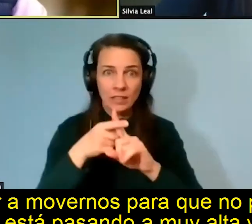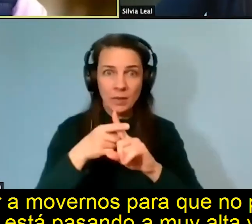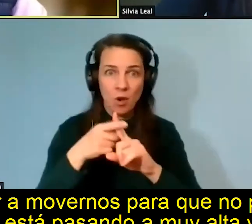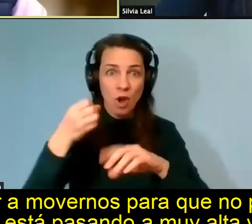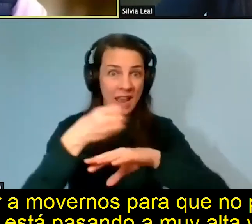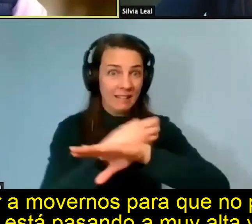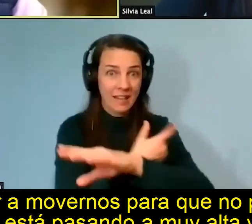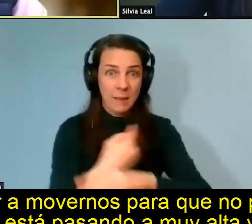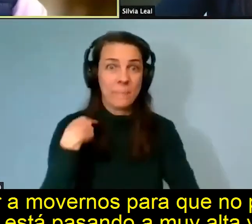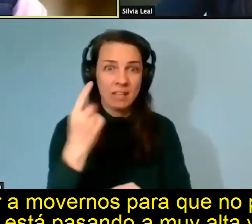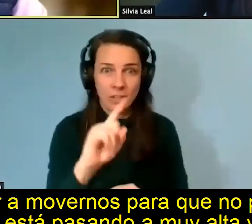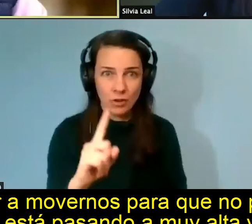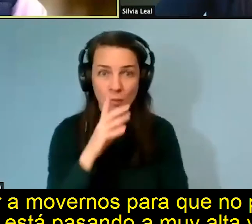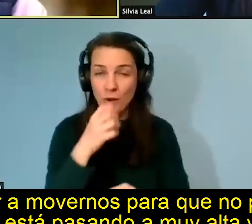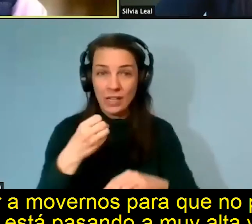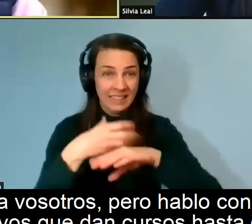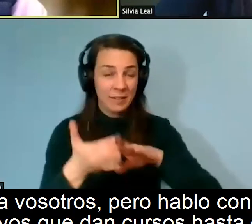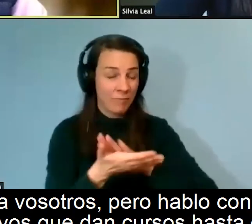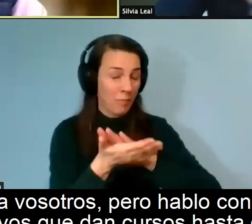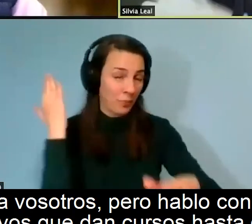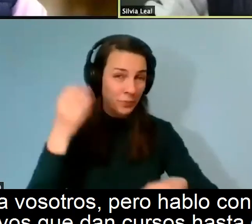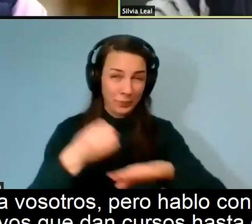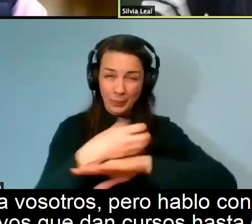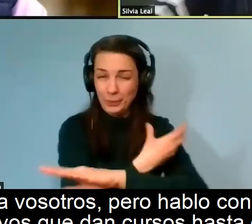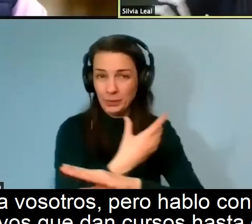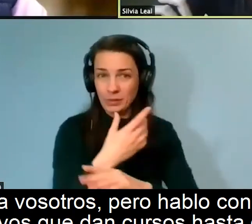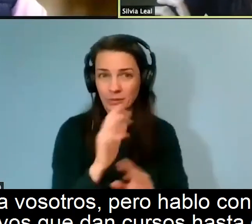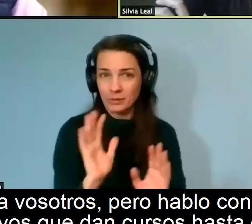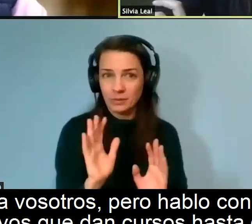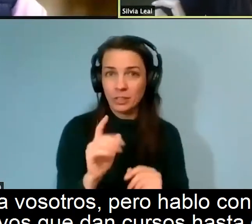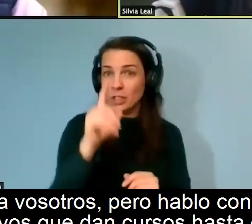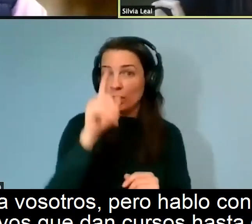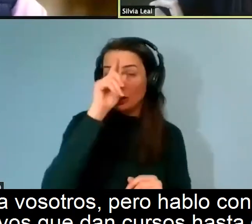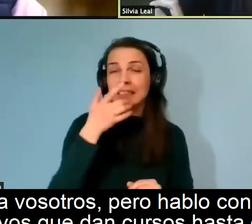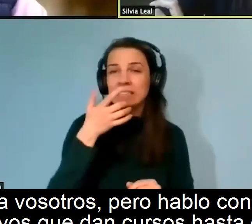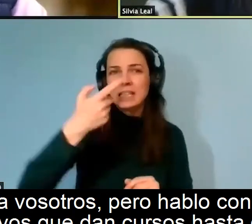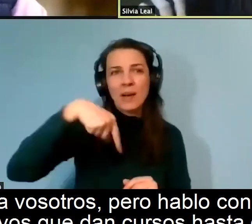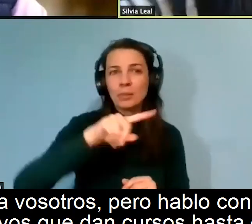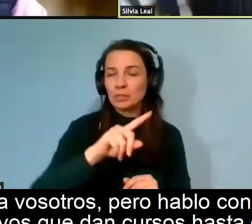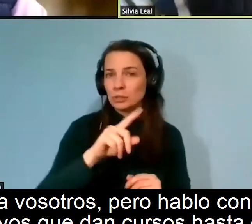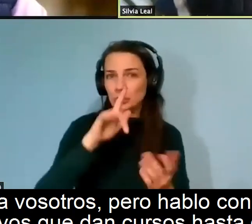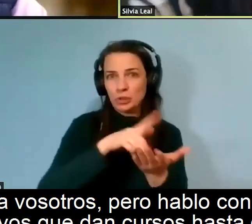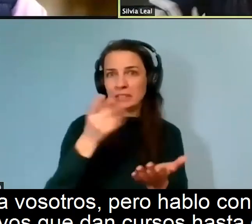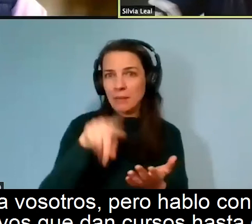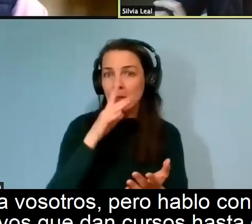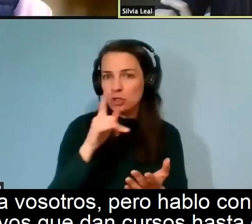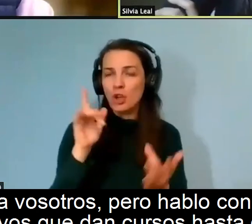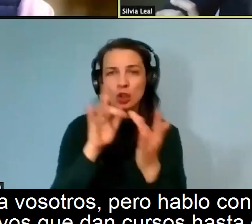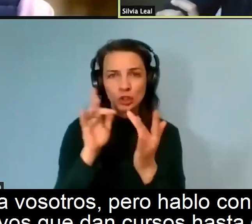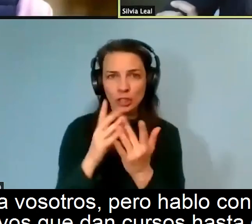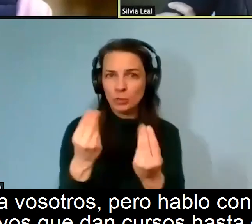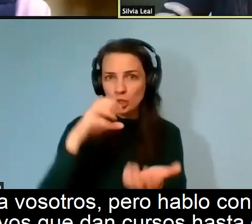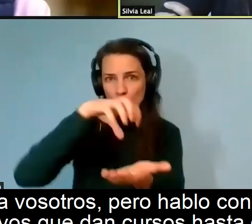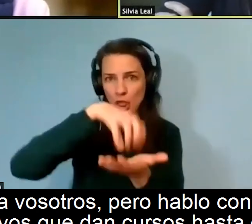está pasando a muy alta velocidad. Y no sé si os pasa a vosotros, pero yo hablo con muchos centros formativos